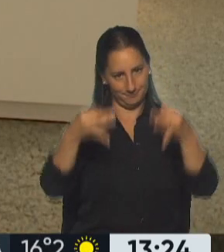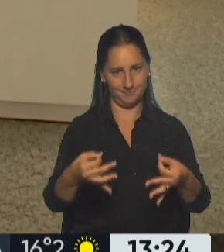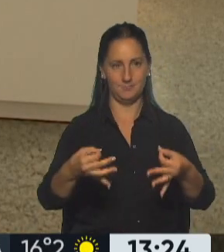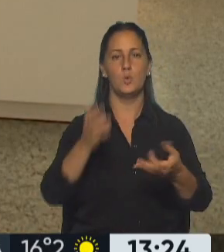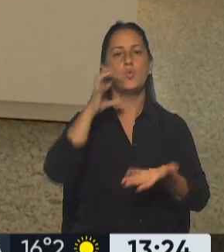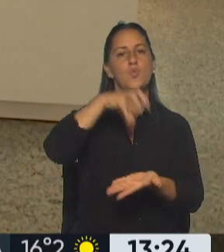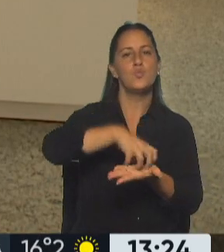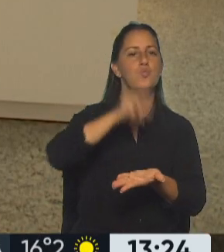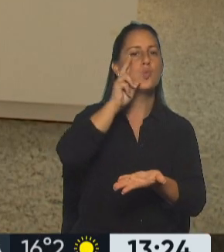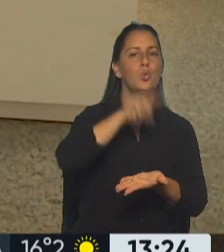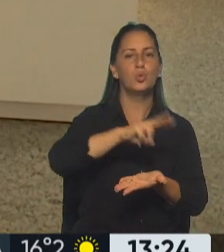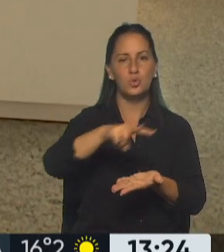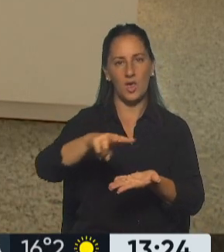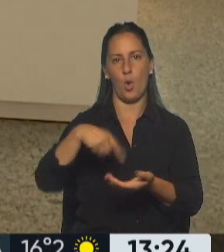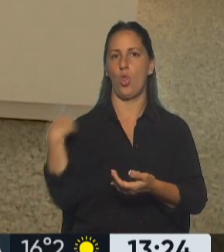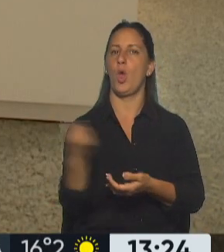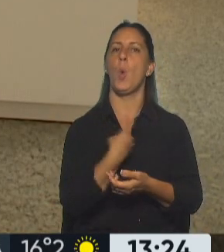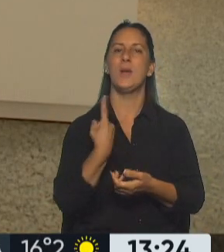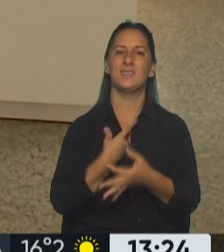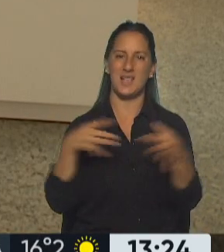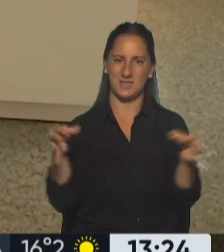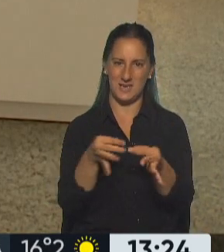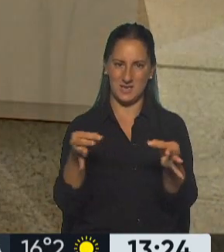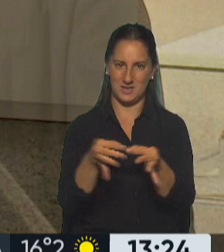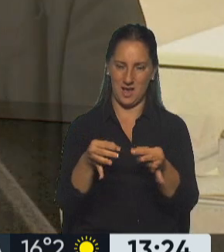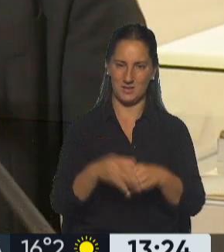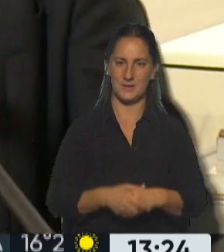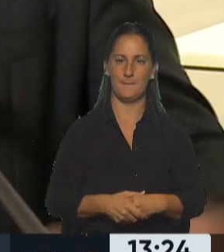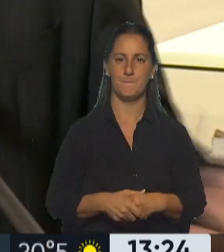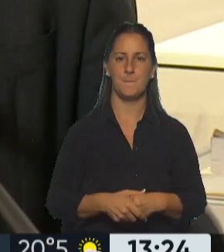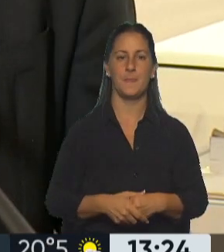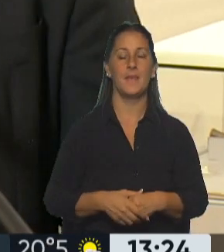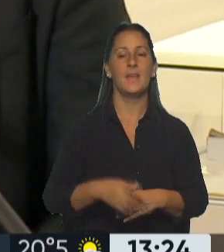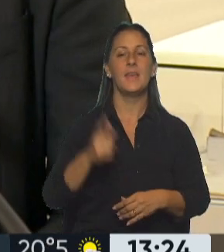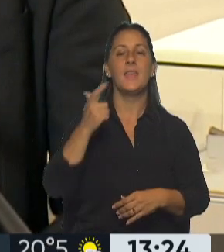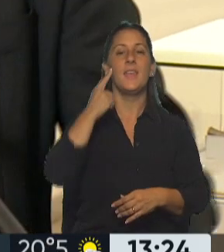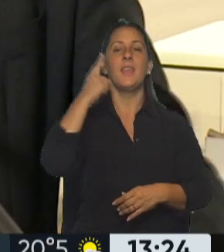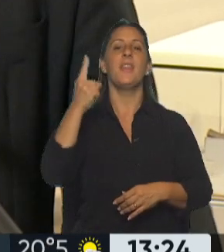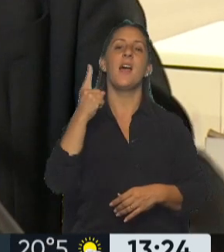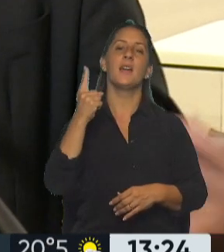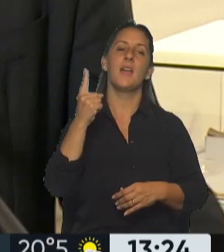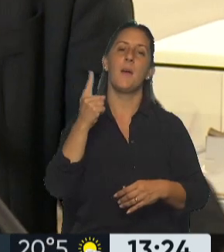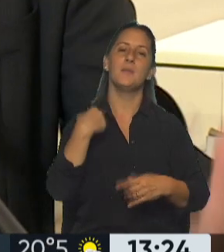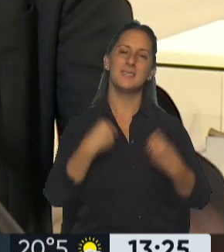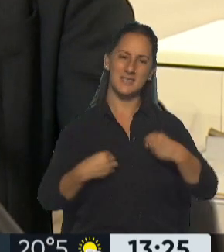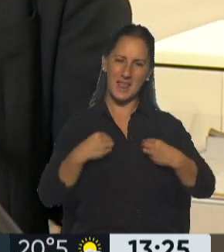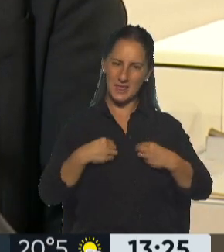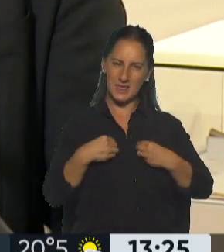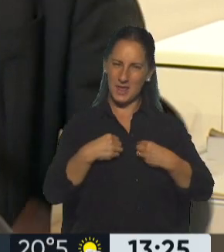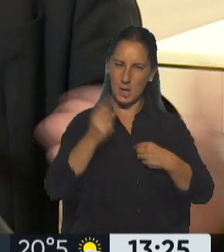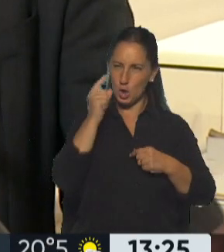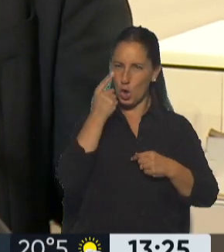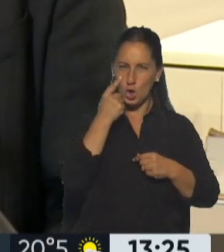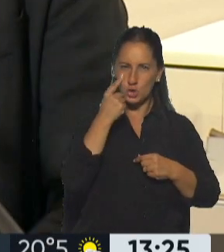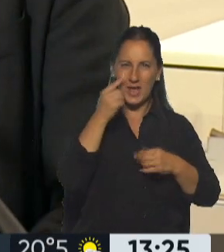el museo de nuestras Islas Malvinas. Es una experiencia que la idea es multiplicar, que pueda vivir y sentirse cómo es las